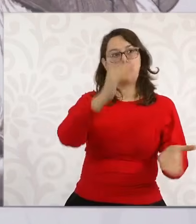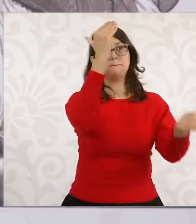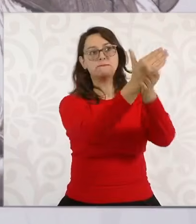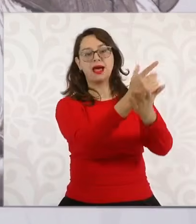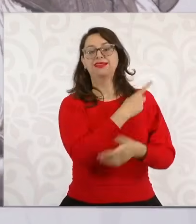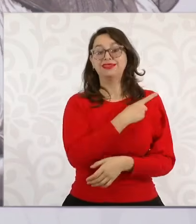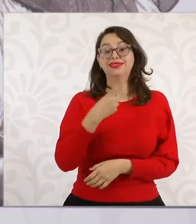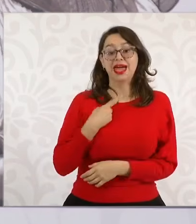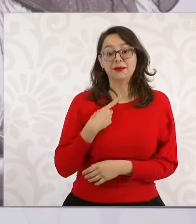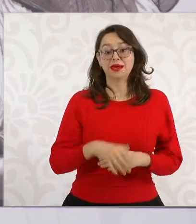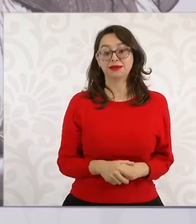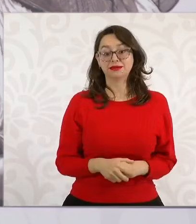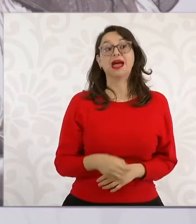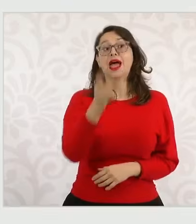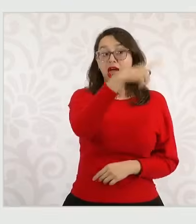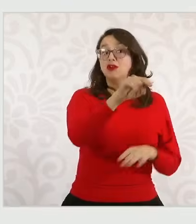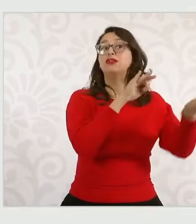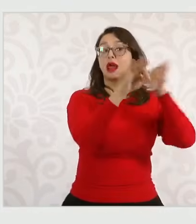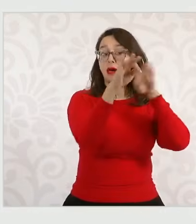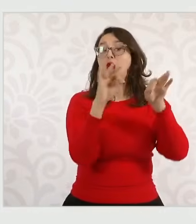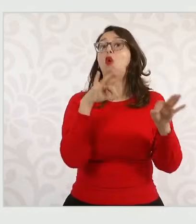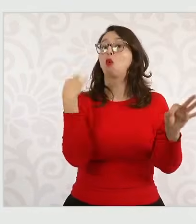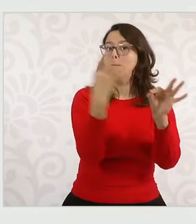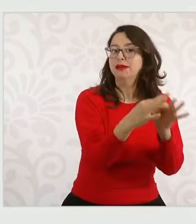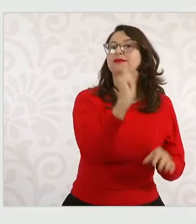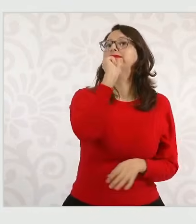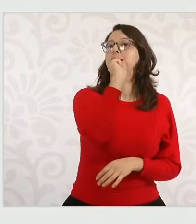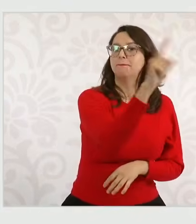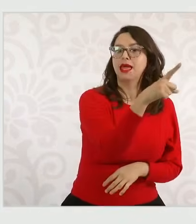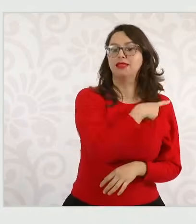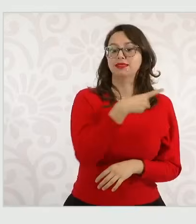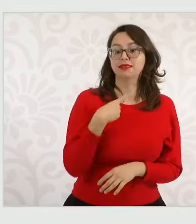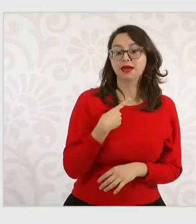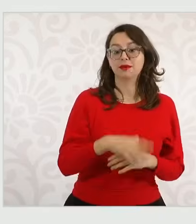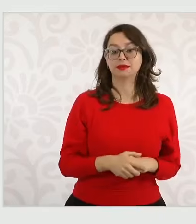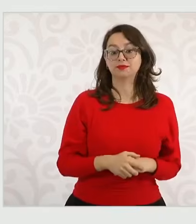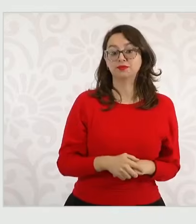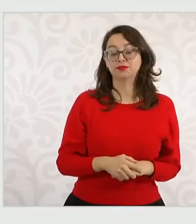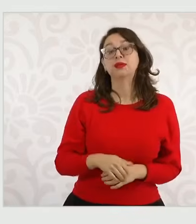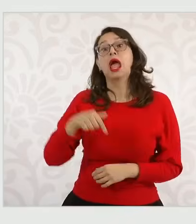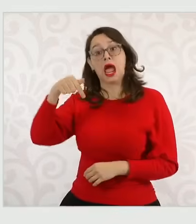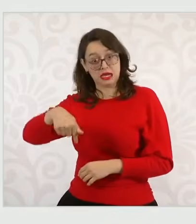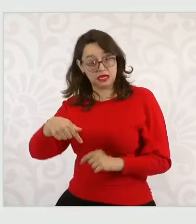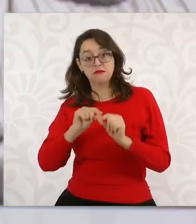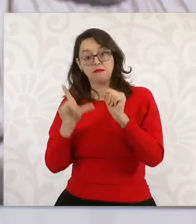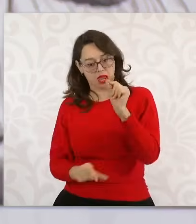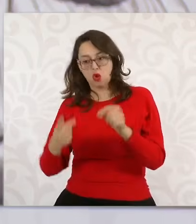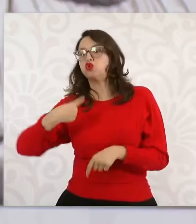primera prioridad es disminuir la violencia en México. Esa es nuestra prioridad número uno.